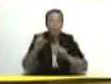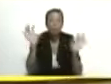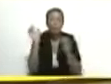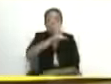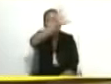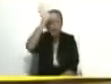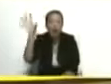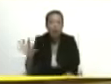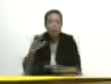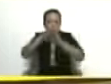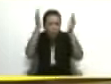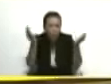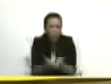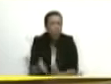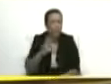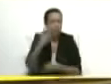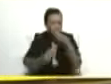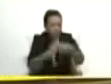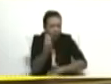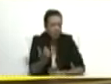ningún país del mundo.